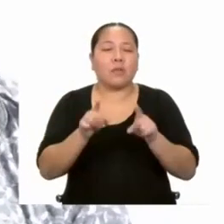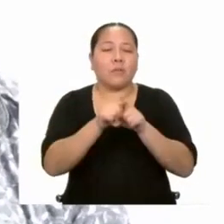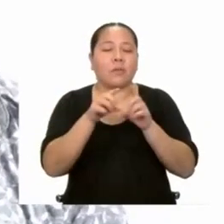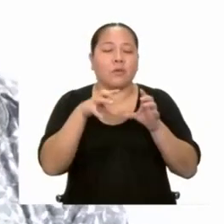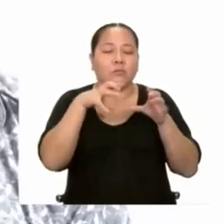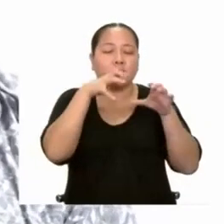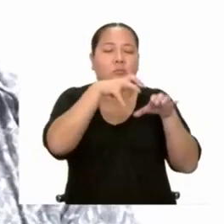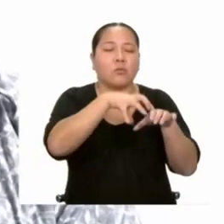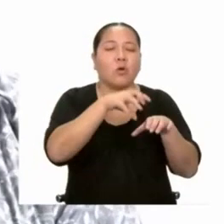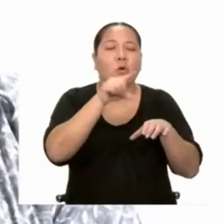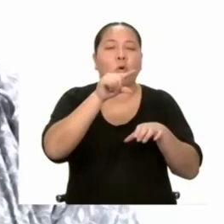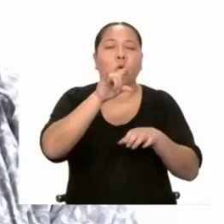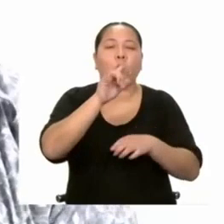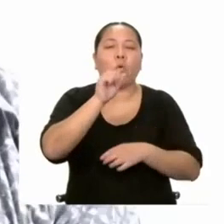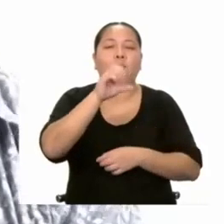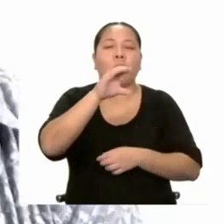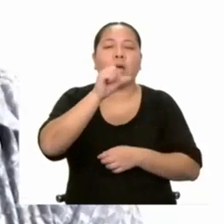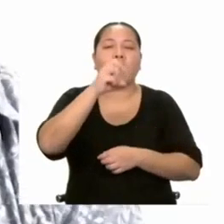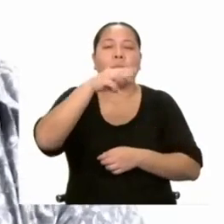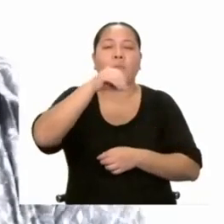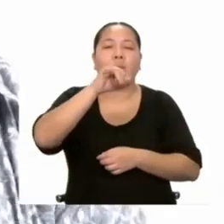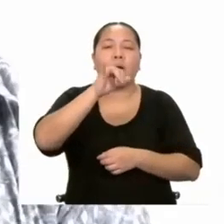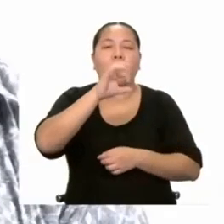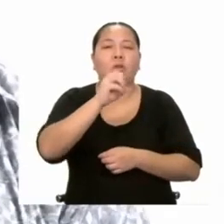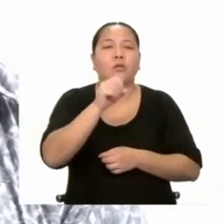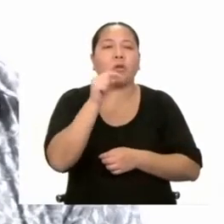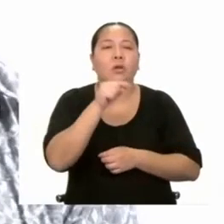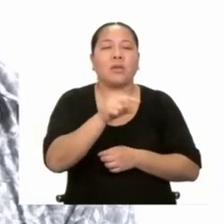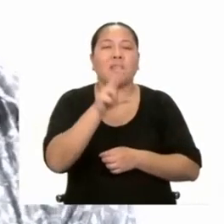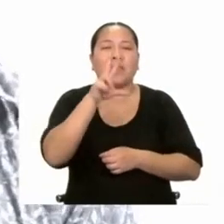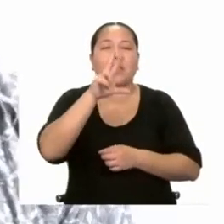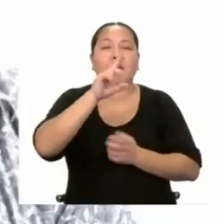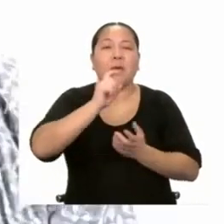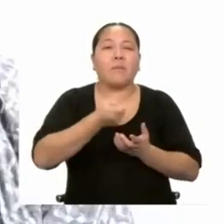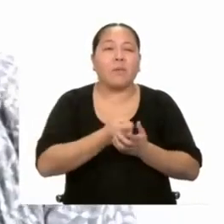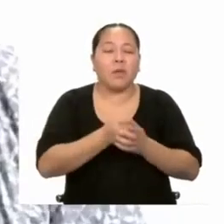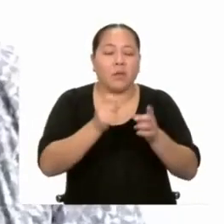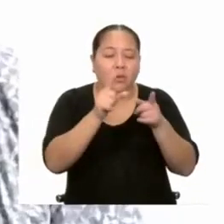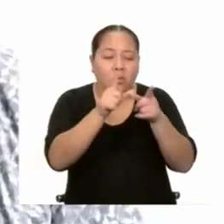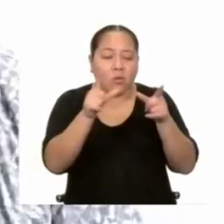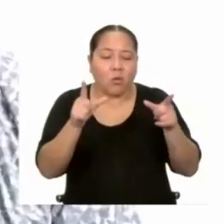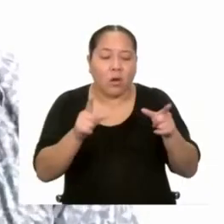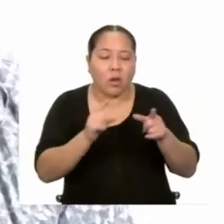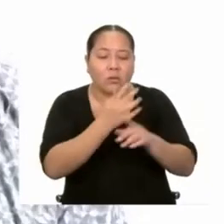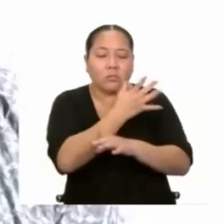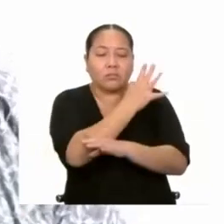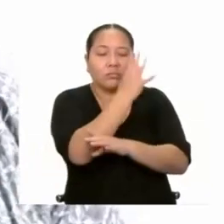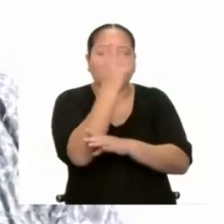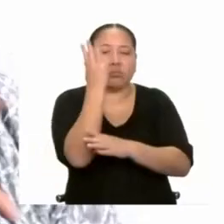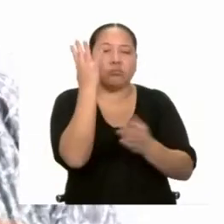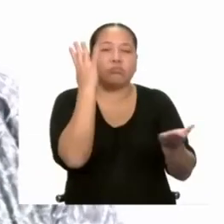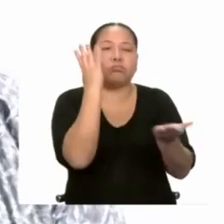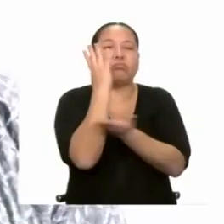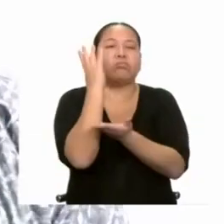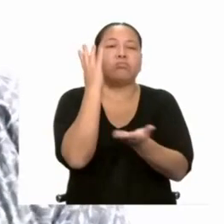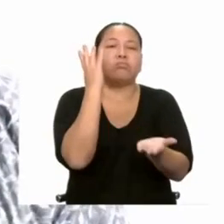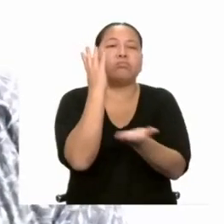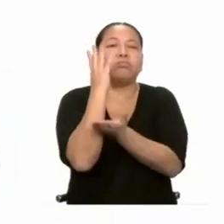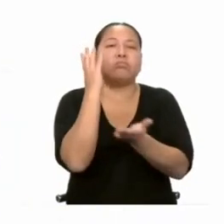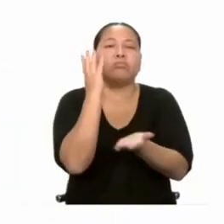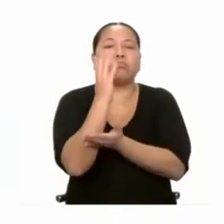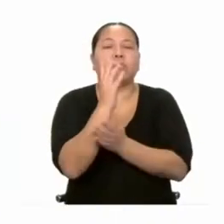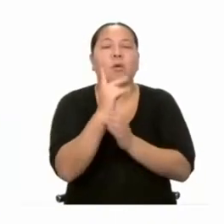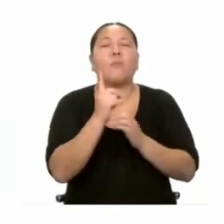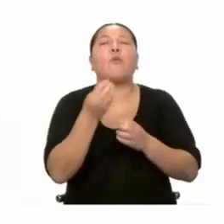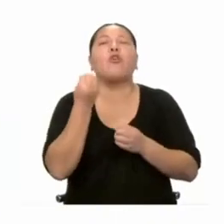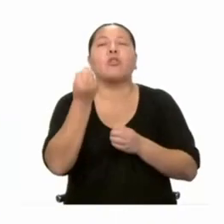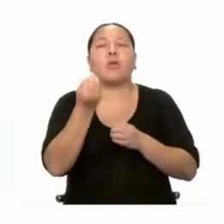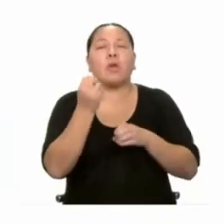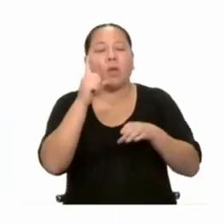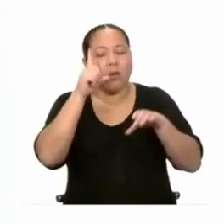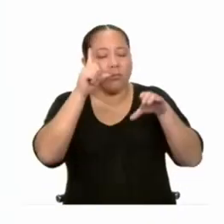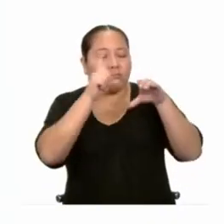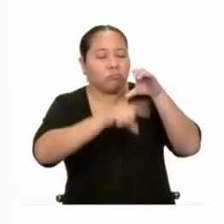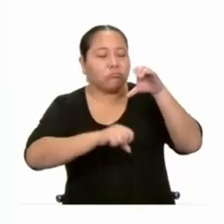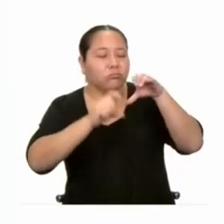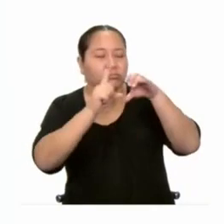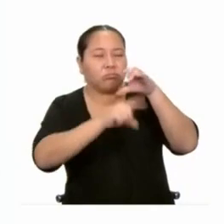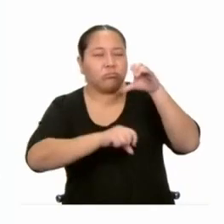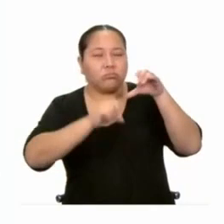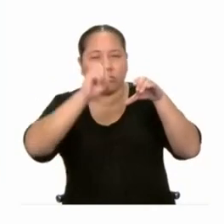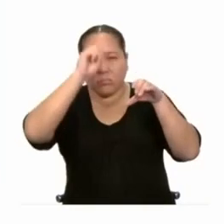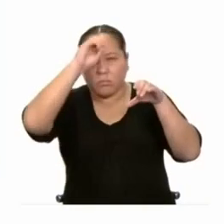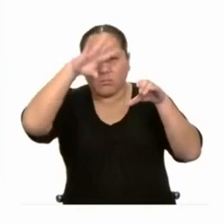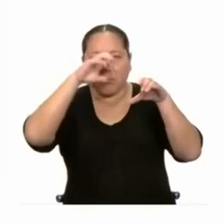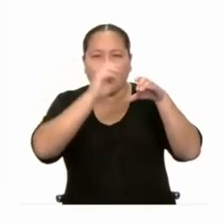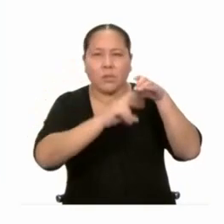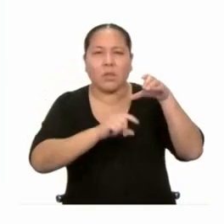a la primera, más de 3.000 hectáreas de bosques han sido deforestadas por la minería ilegal. Aprenderemos que